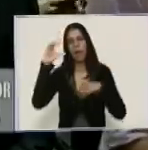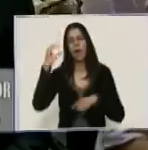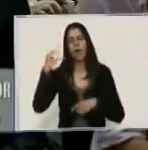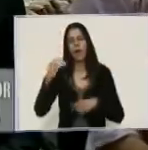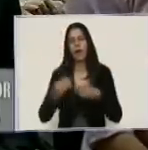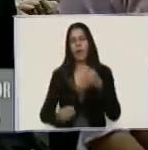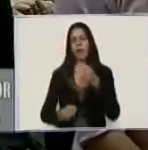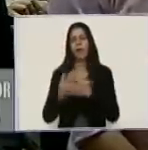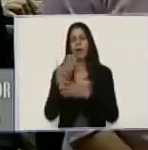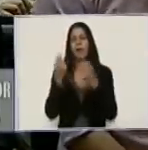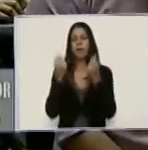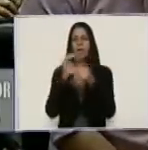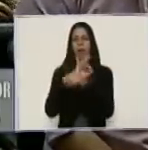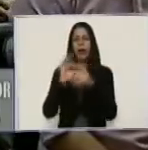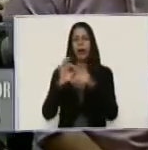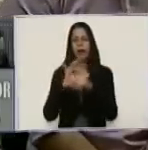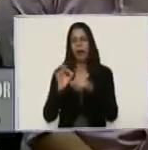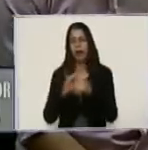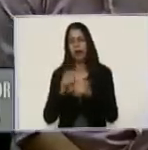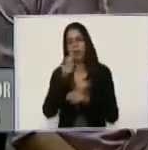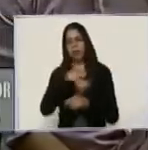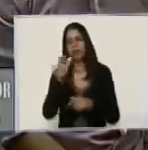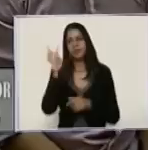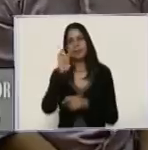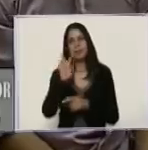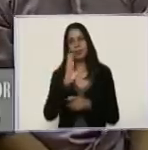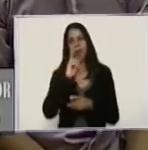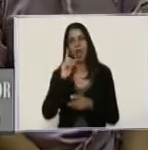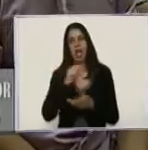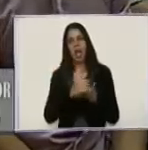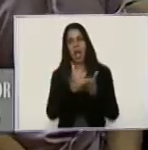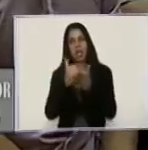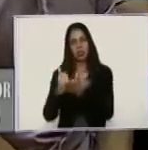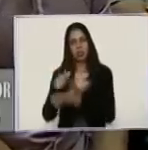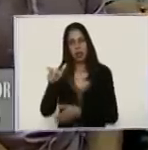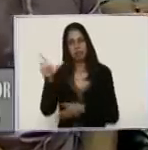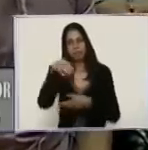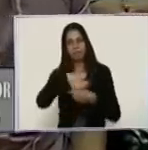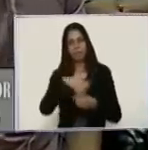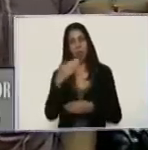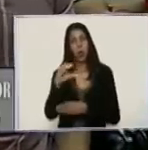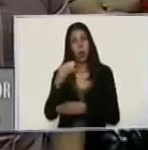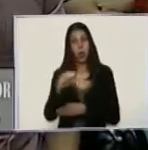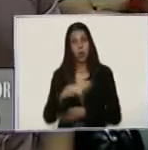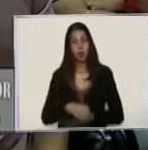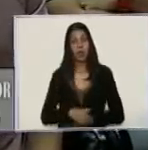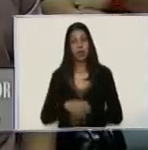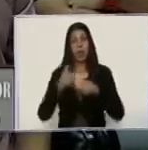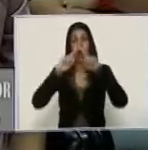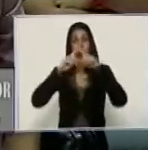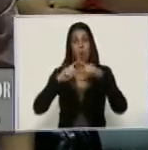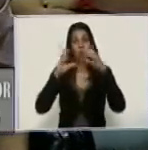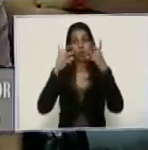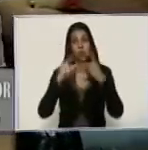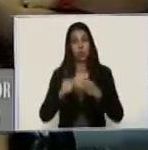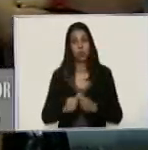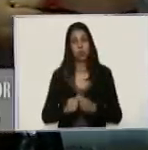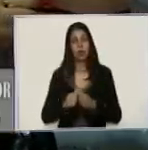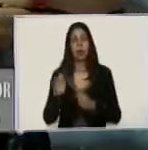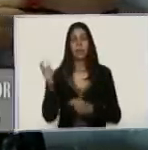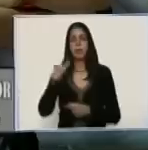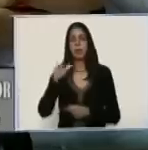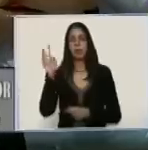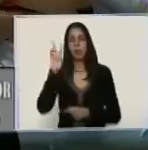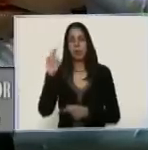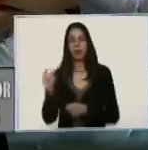fondo económico para ayudar a los venezolanos que están ahí. Que por cierto, a ellos les encanta exagerar los números de la cantidad de migrantes de